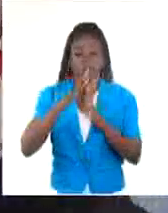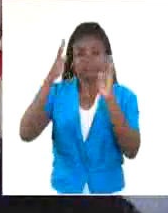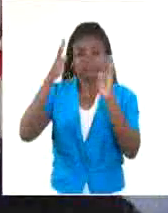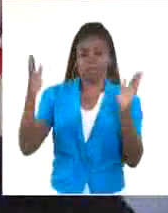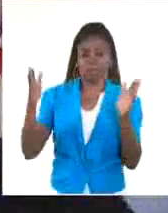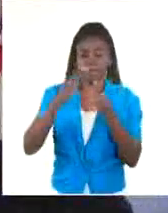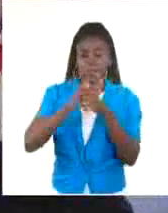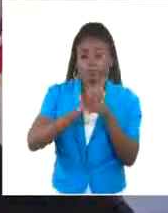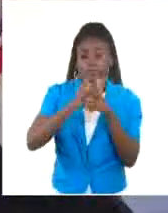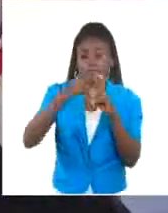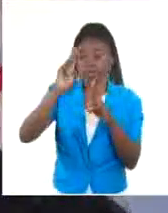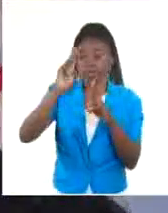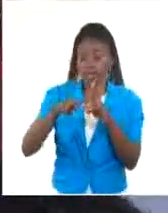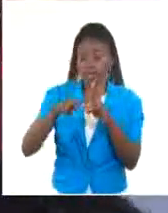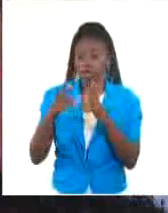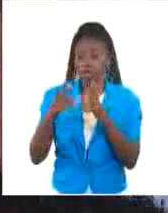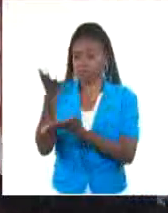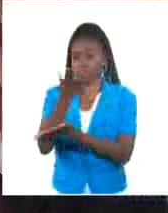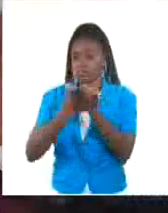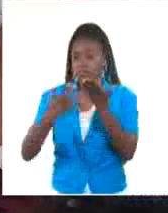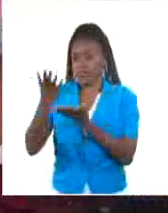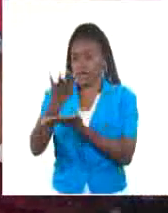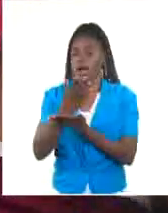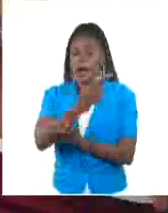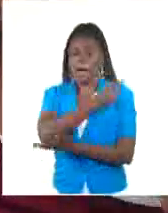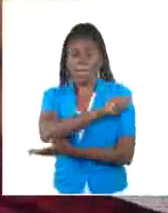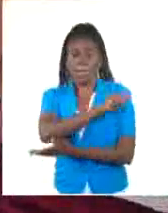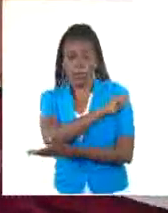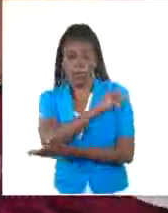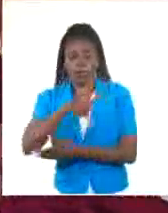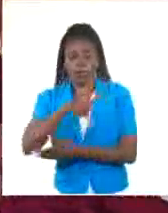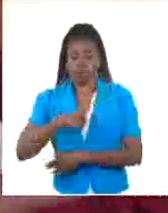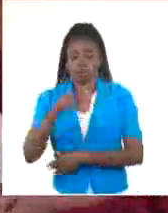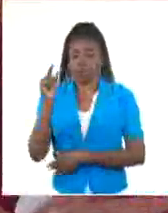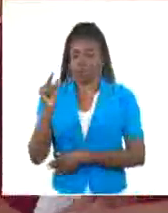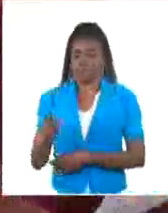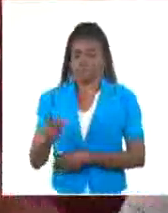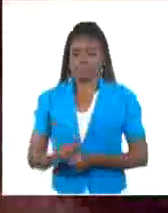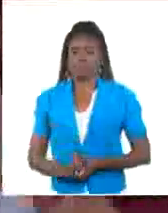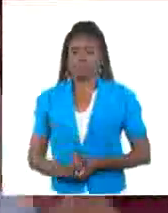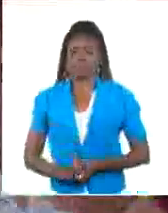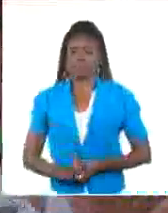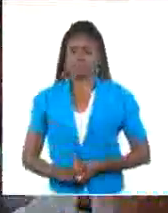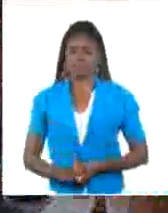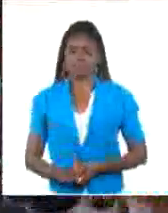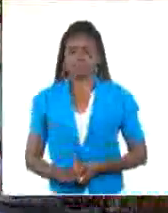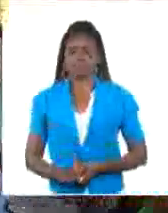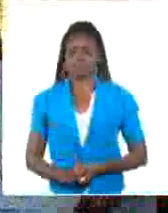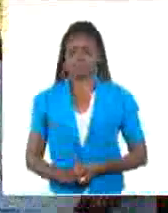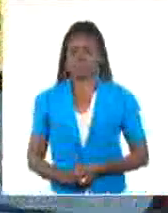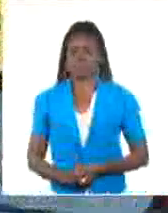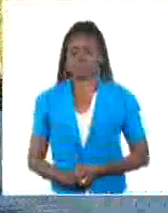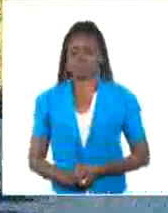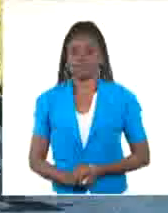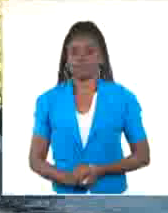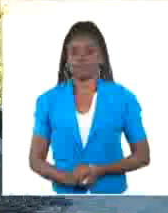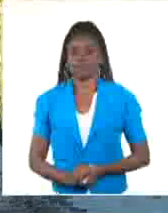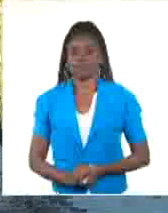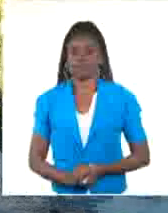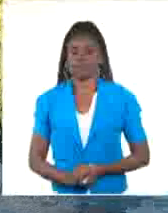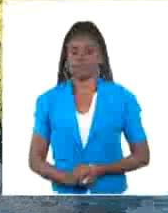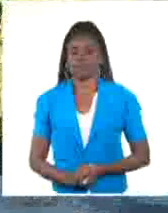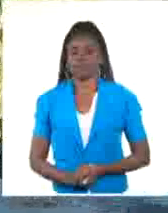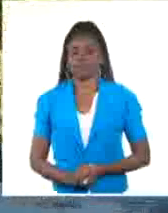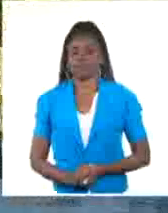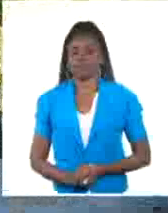el intercambio directo entre los artistas y sus públicos. Vladimir Martínez y Nailey Vecino, con la colaboración de Miguel